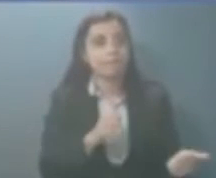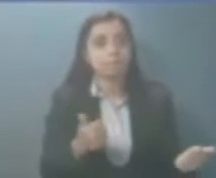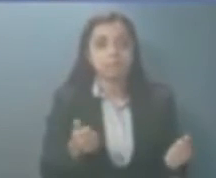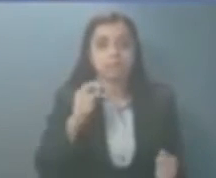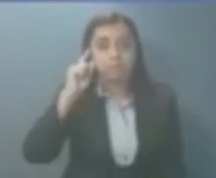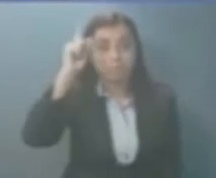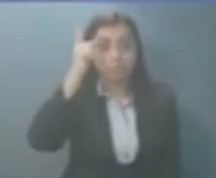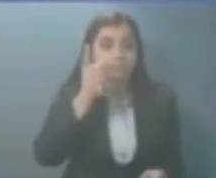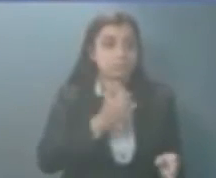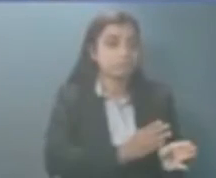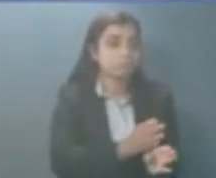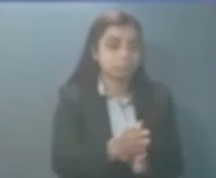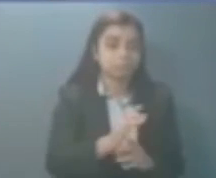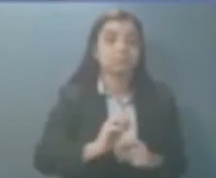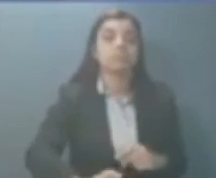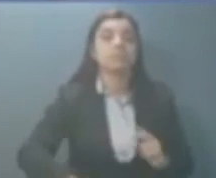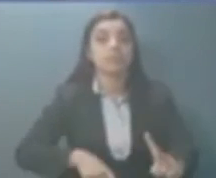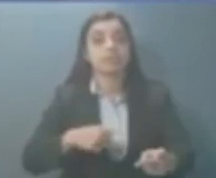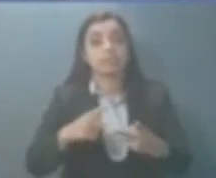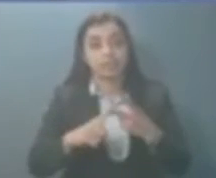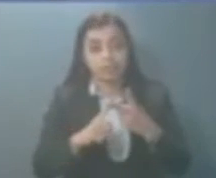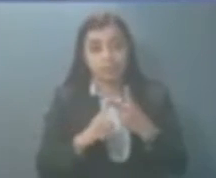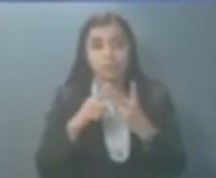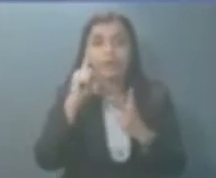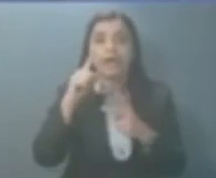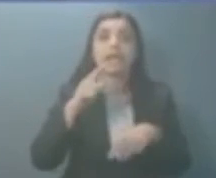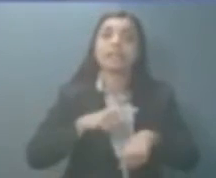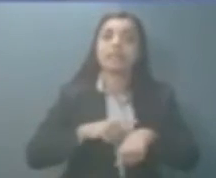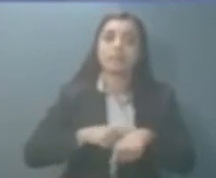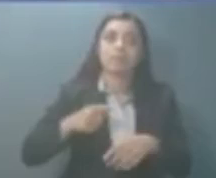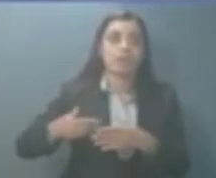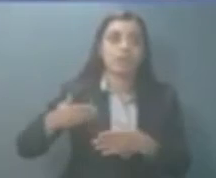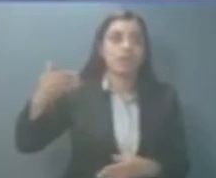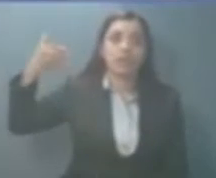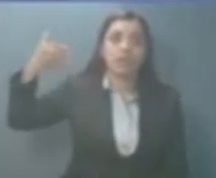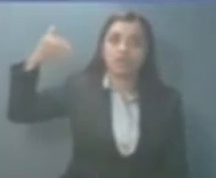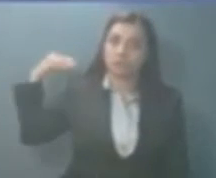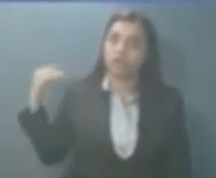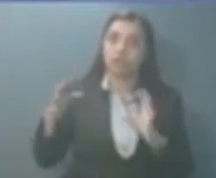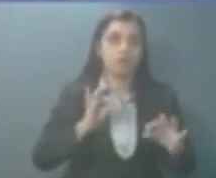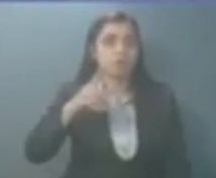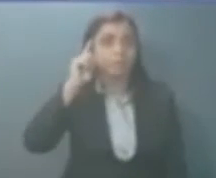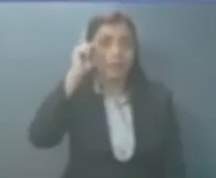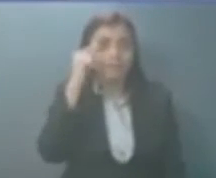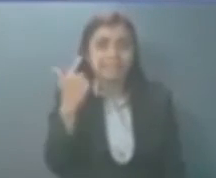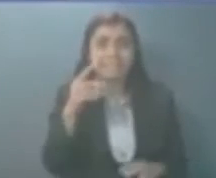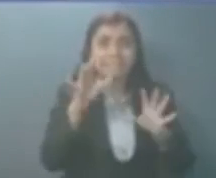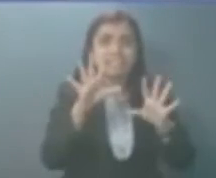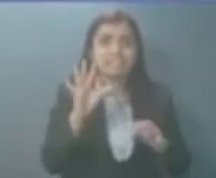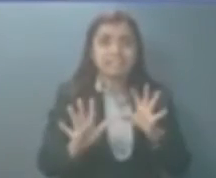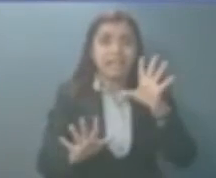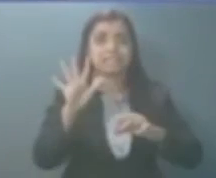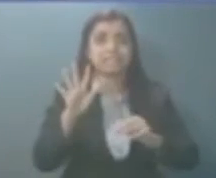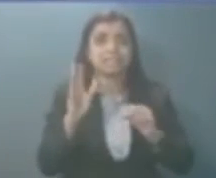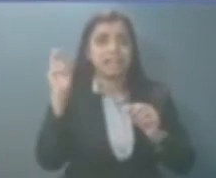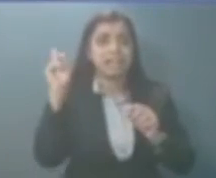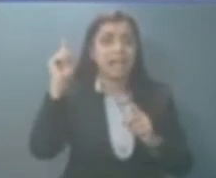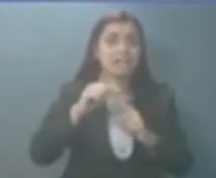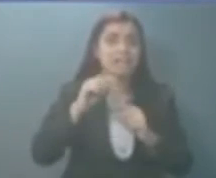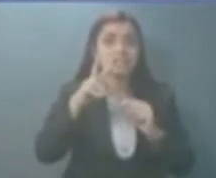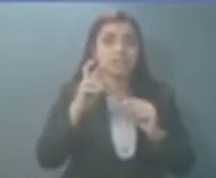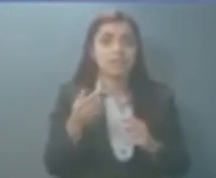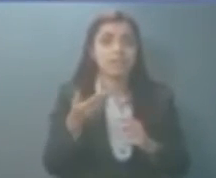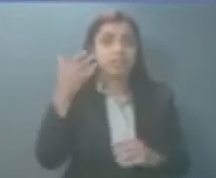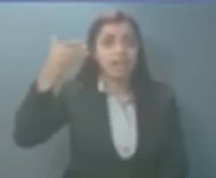de acuerdo. El segundo es la antigüedad, porque hay docentes que ya tienen 10, 15 o hasta 20 años de no